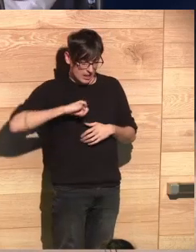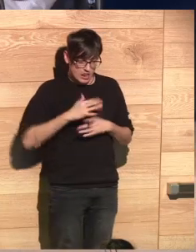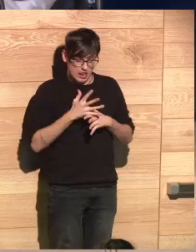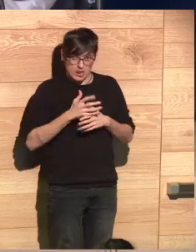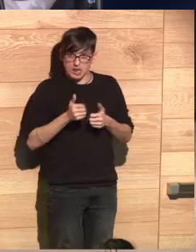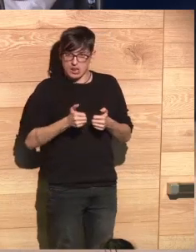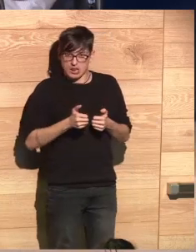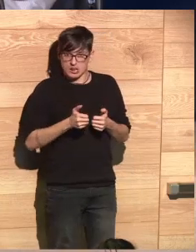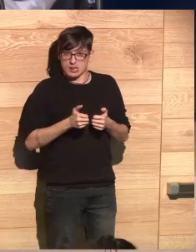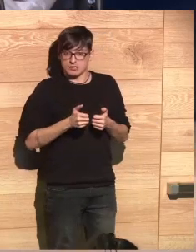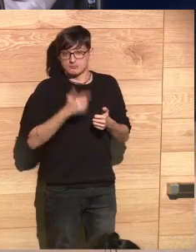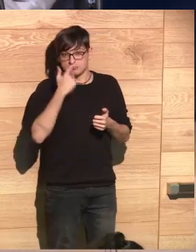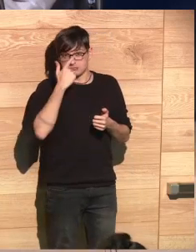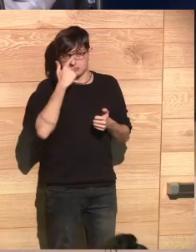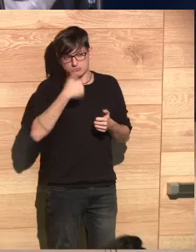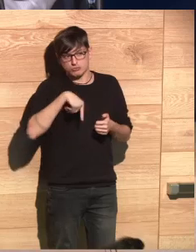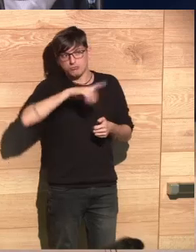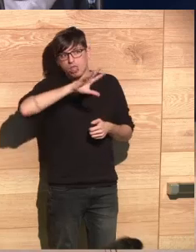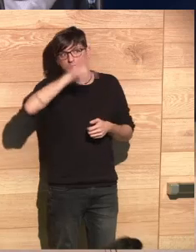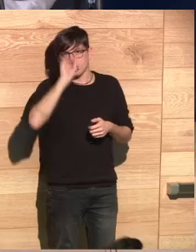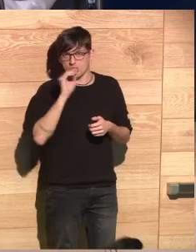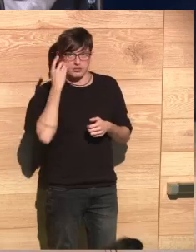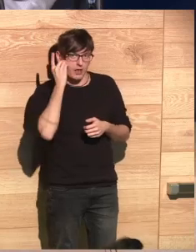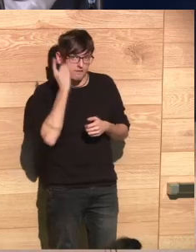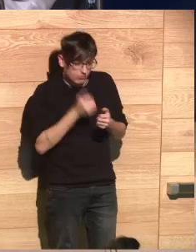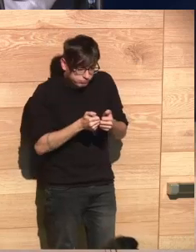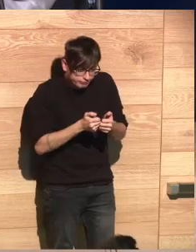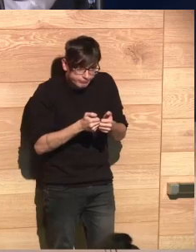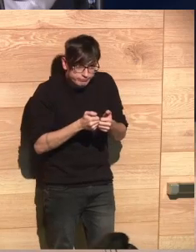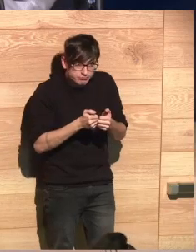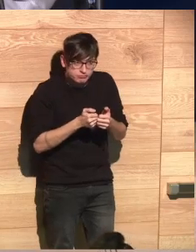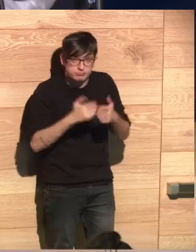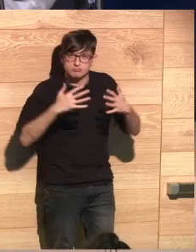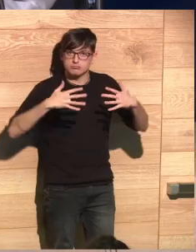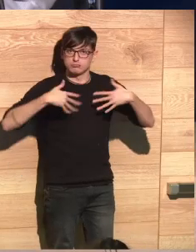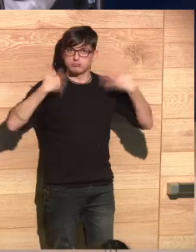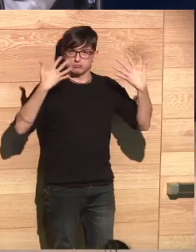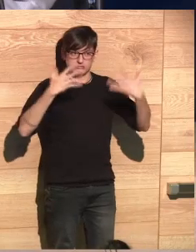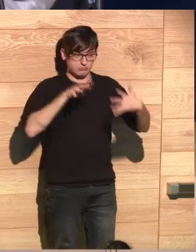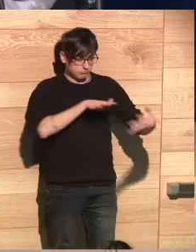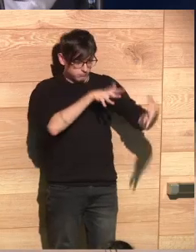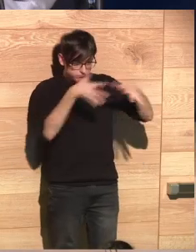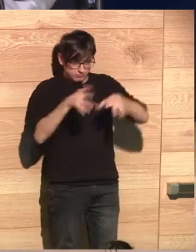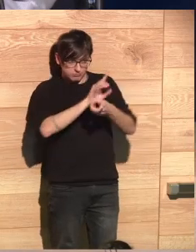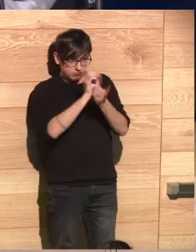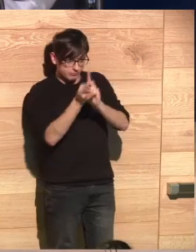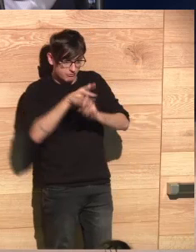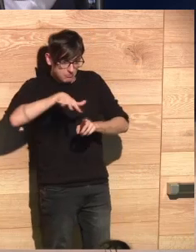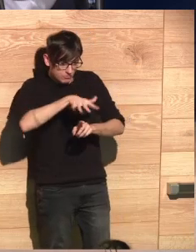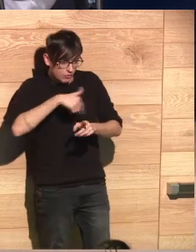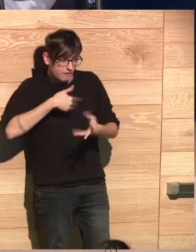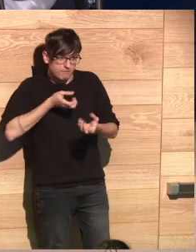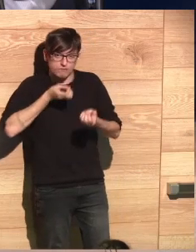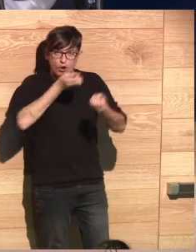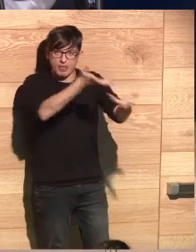al videojuego, es lo que nosotros entendíamos, o en su caso en el teléfono, se ha convertido en un espacio en el que tú estás dando una